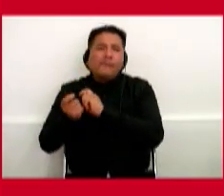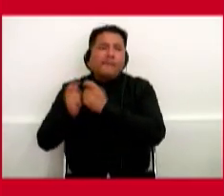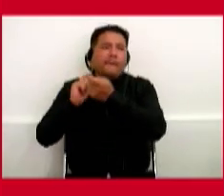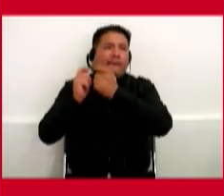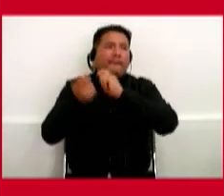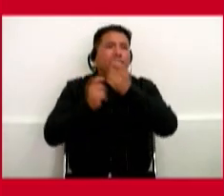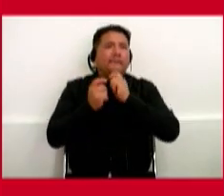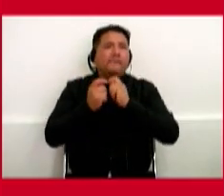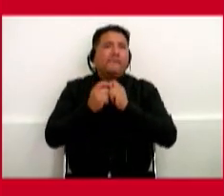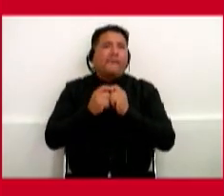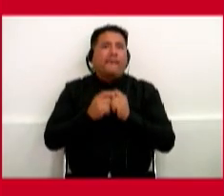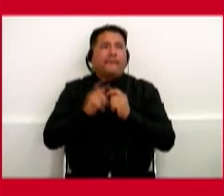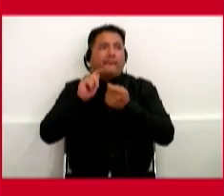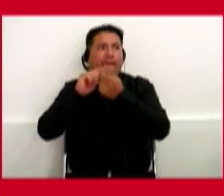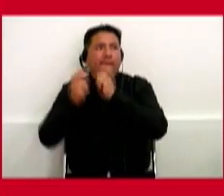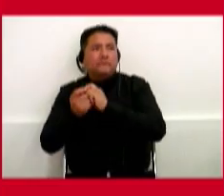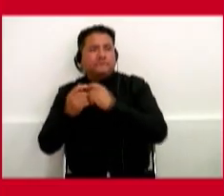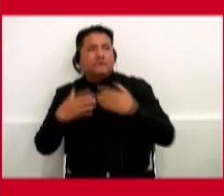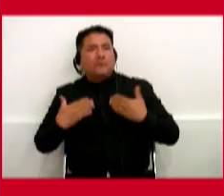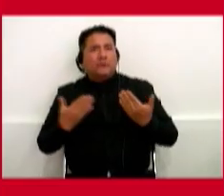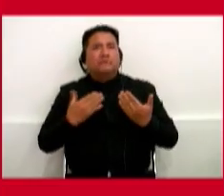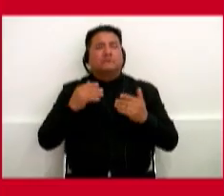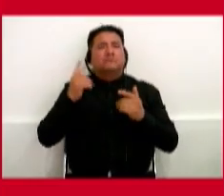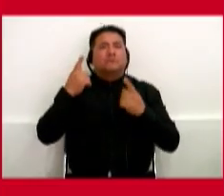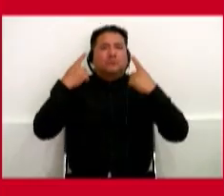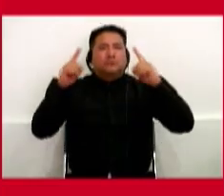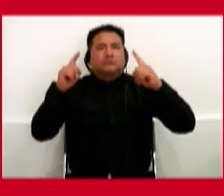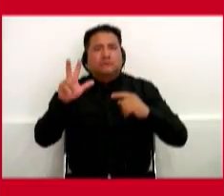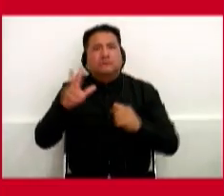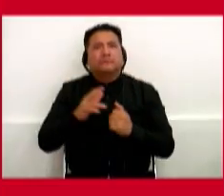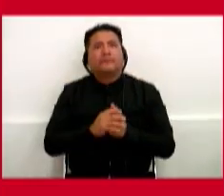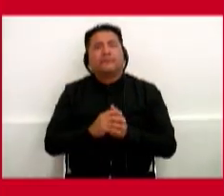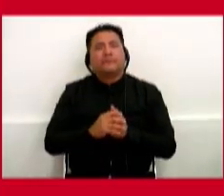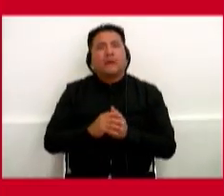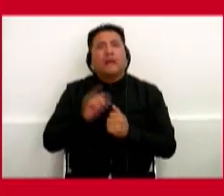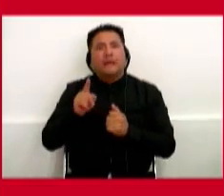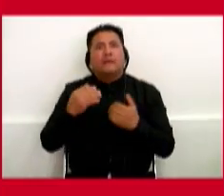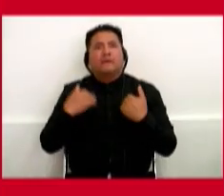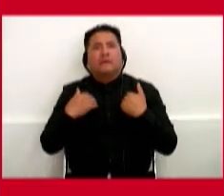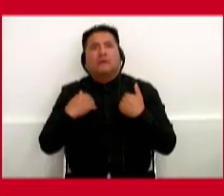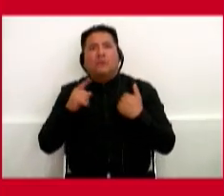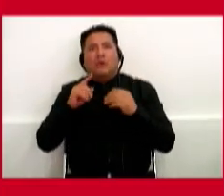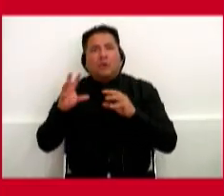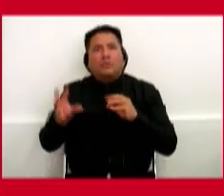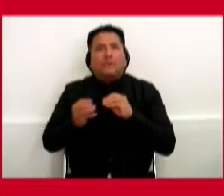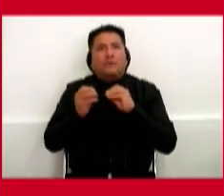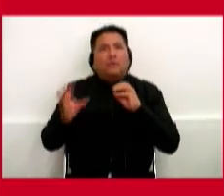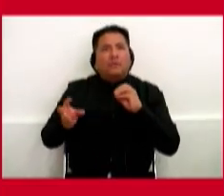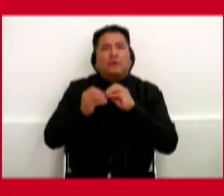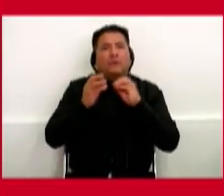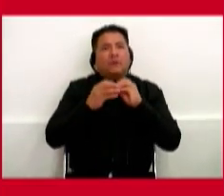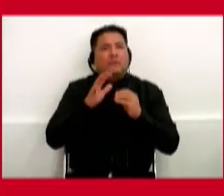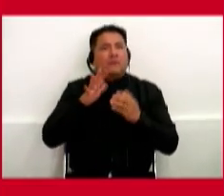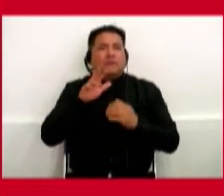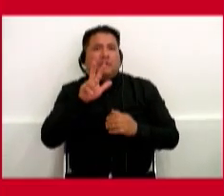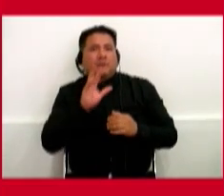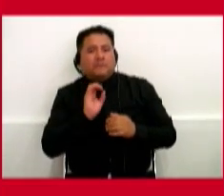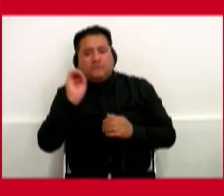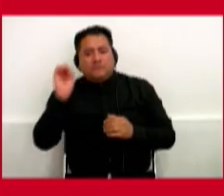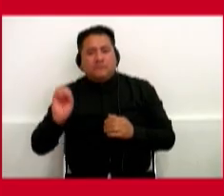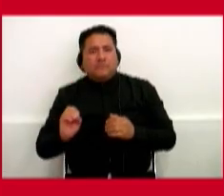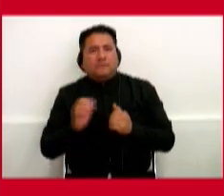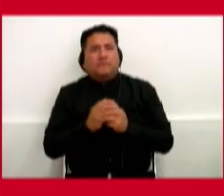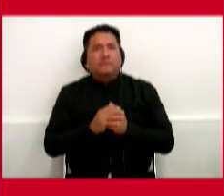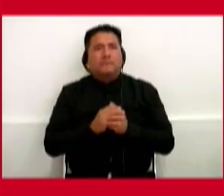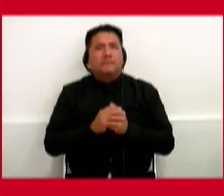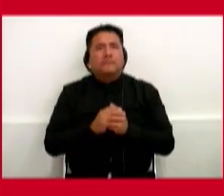nos dimos cuenta que en la iteración 3 se logró, y eso daba un aumento de valor del 3%. Y en general, como pueden ver en la curva